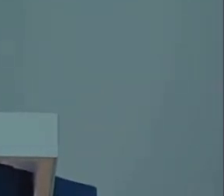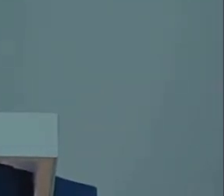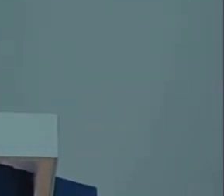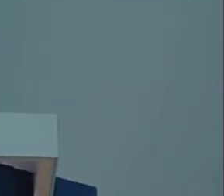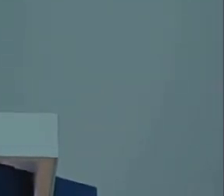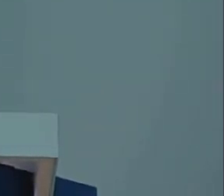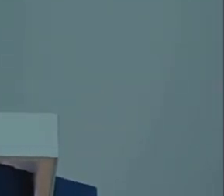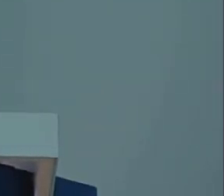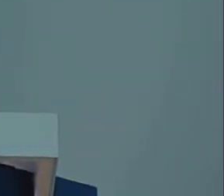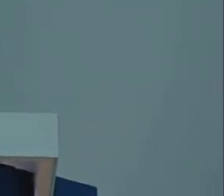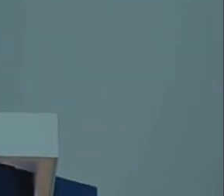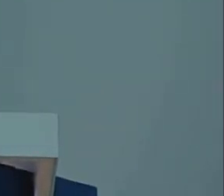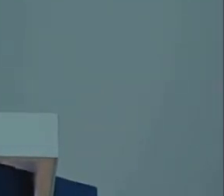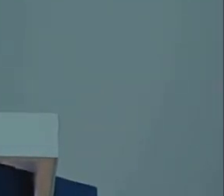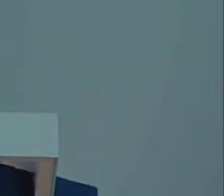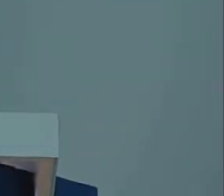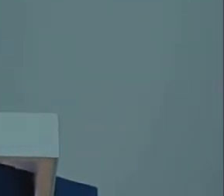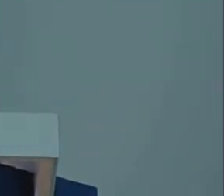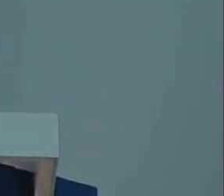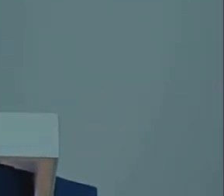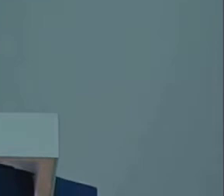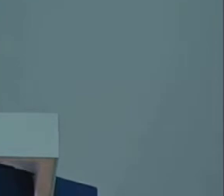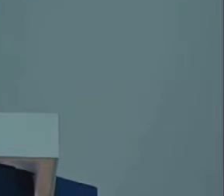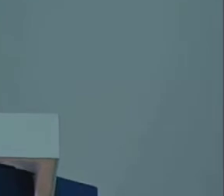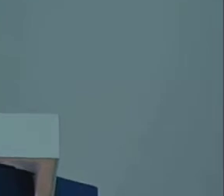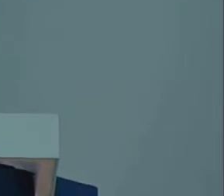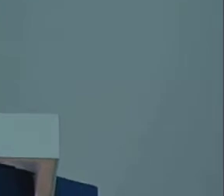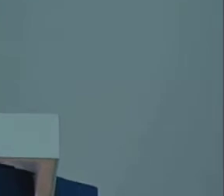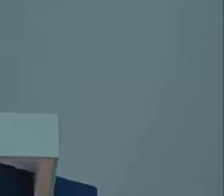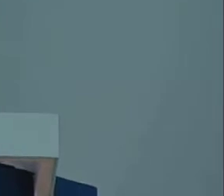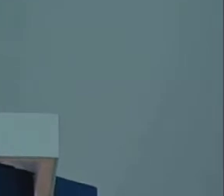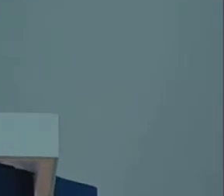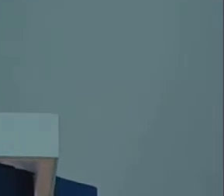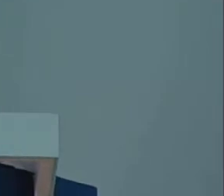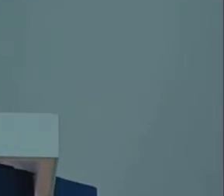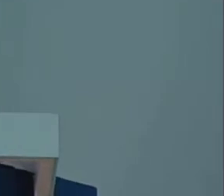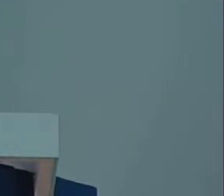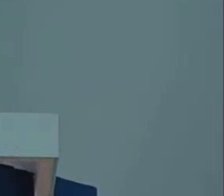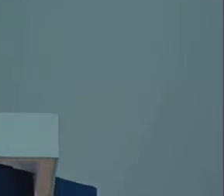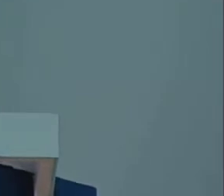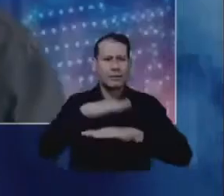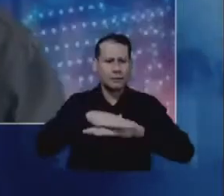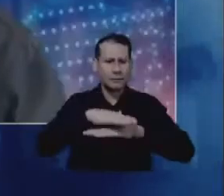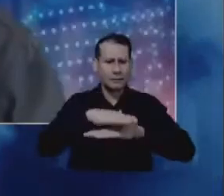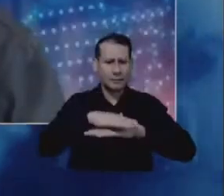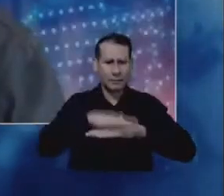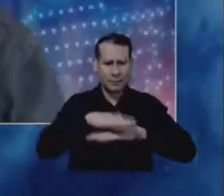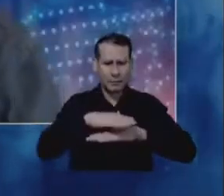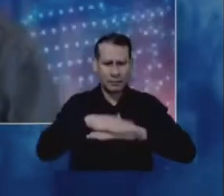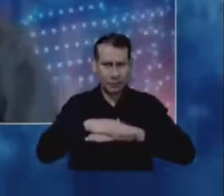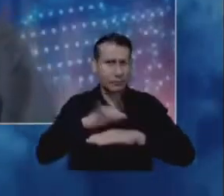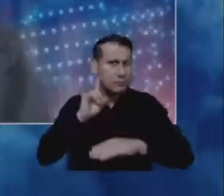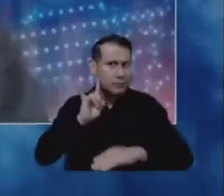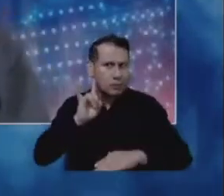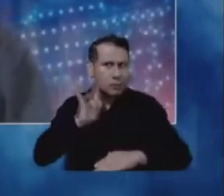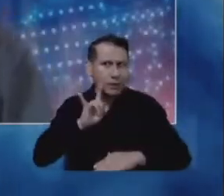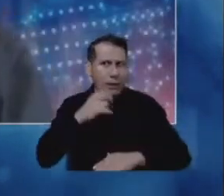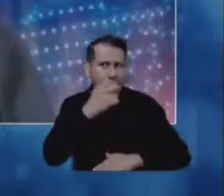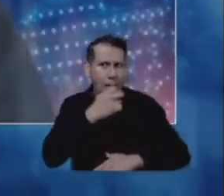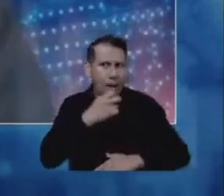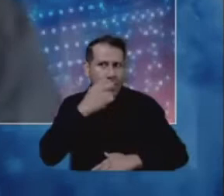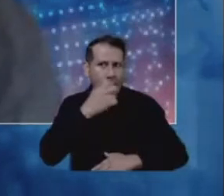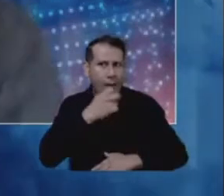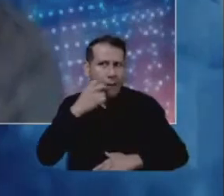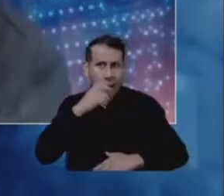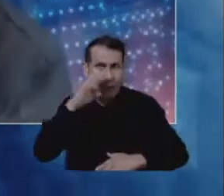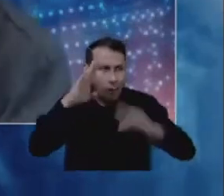Buenas tardes, muchas gracias por la invitación. Me confirma que me oyen, que estaba oyendo la música y no sé si ya me oigan. Hola Viviana, hola Paola, un